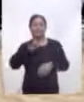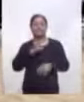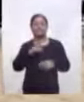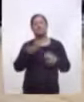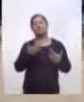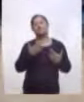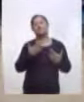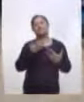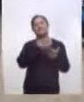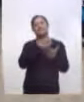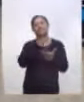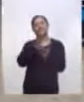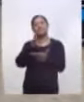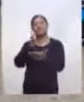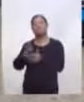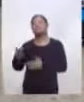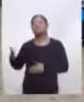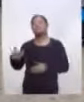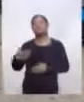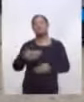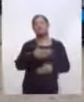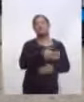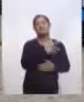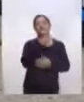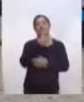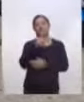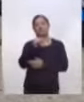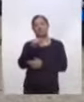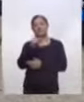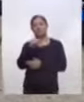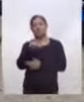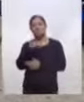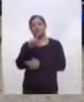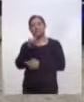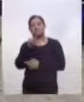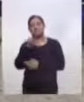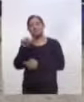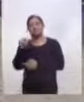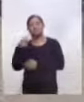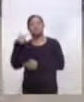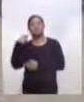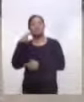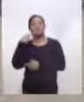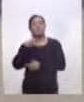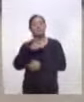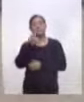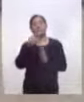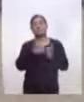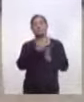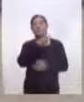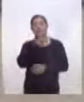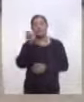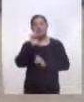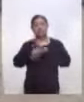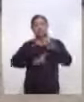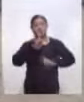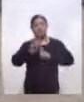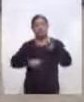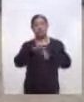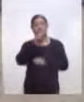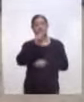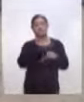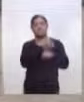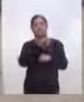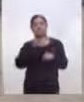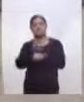de la carrera Ruta del Pescado Moctezuma en Papantla, Veracruz, la cual reúne a 1.300 deportistas procedentes de 20 estados de la